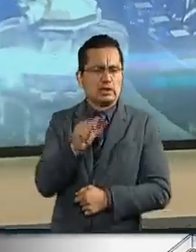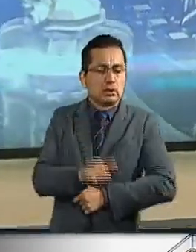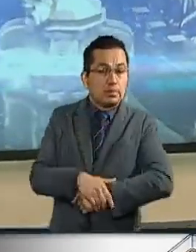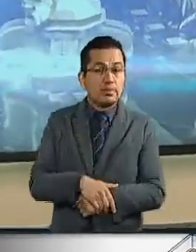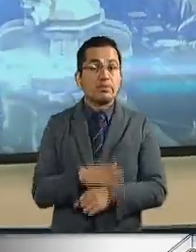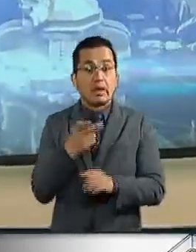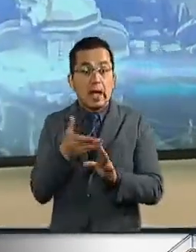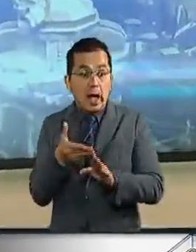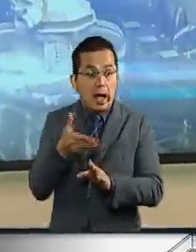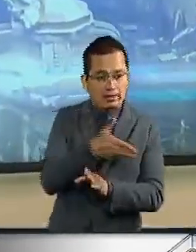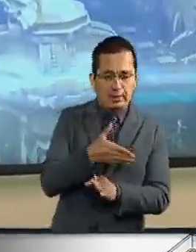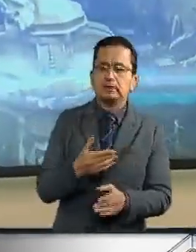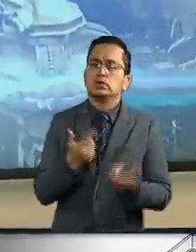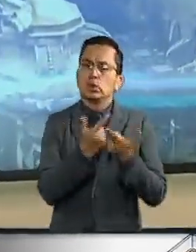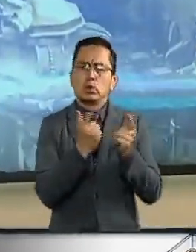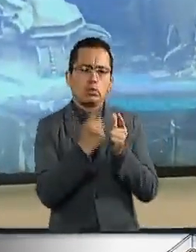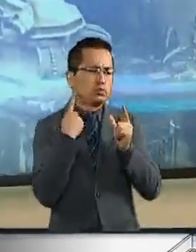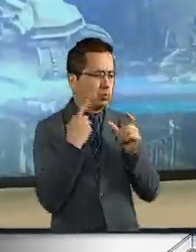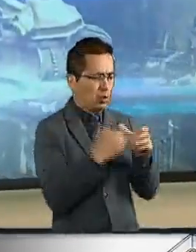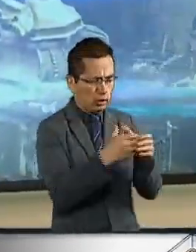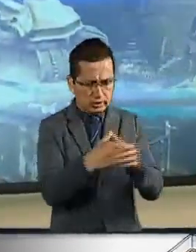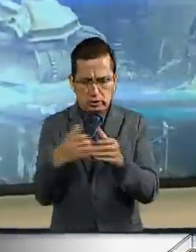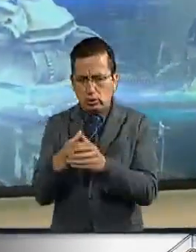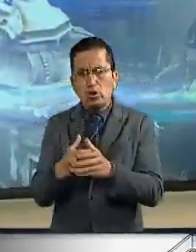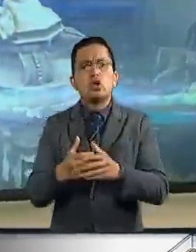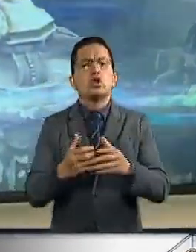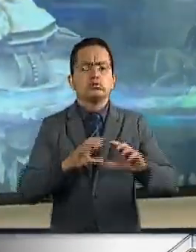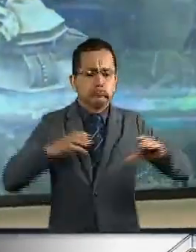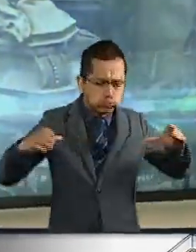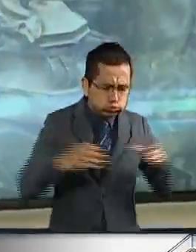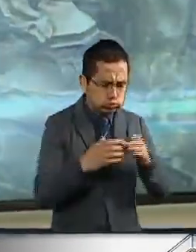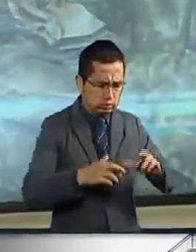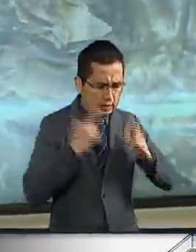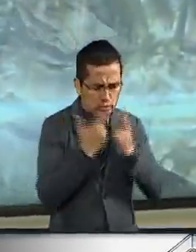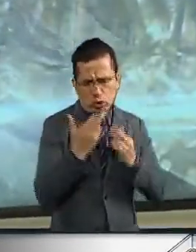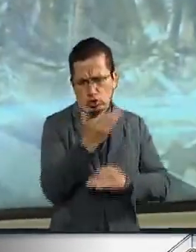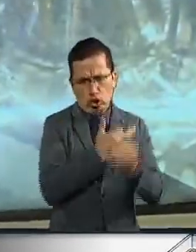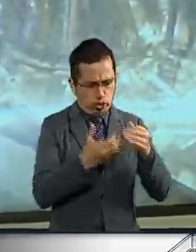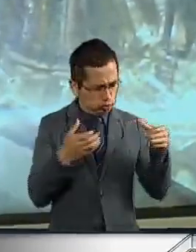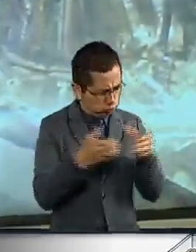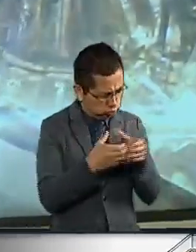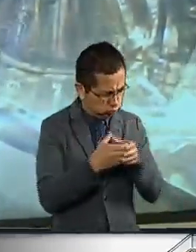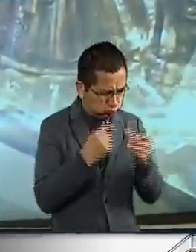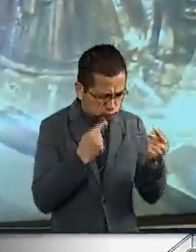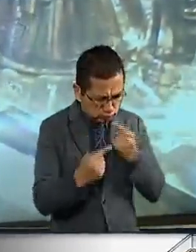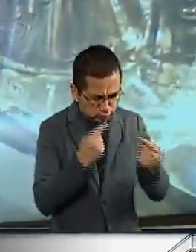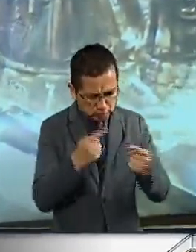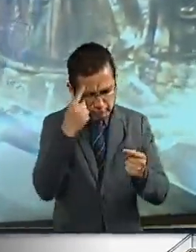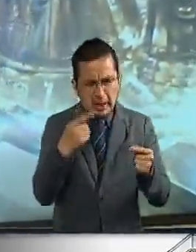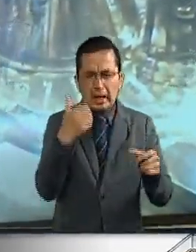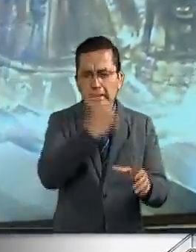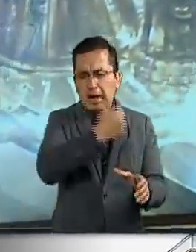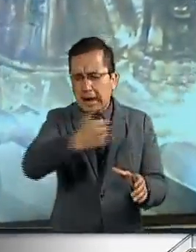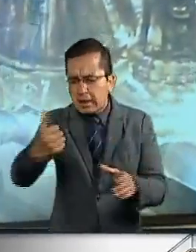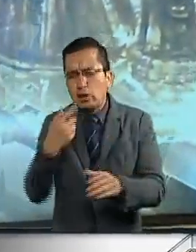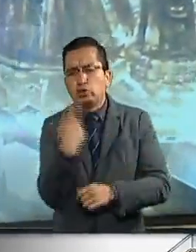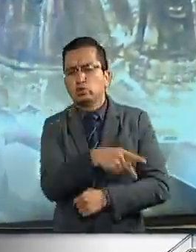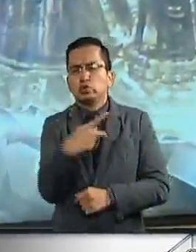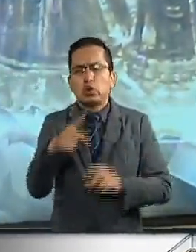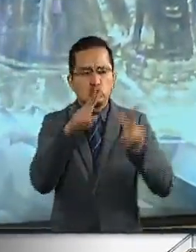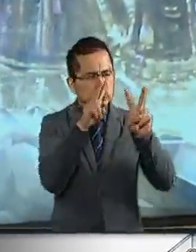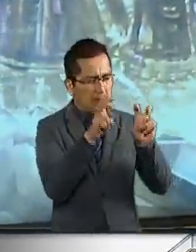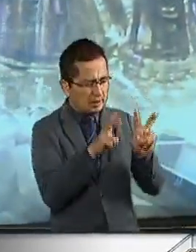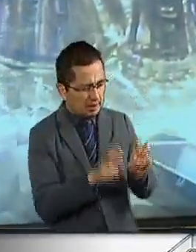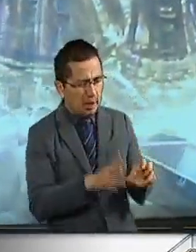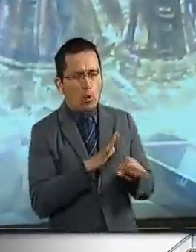y van a llevar a cabo sus reuniones plenarias esto tiene el objetivo ya sabe usted de definir sus agendas de exponer de entrevistar funcionarios